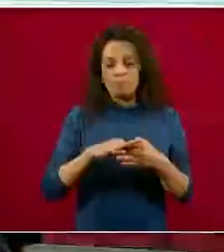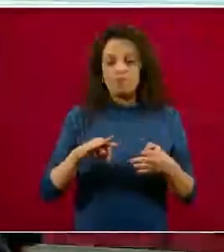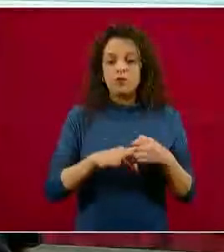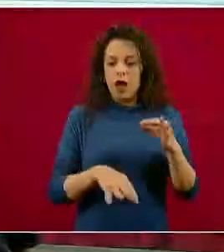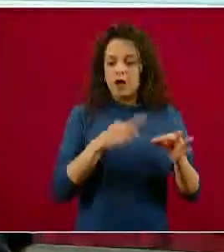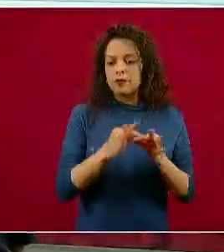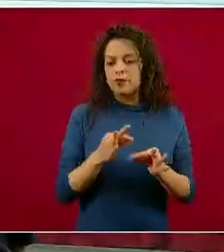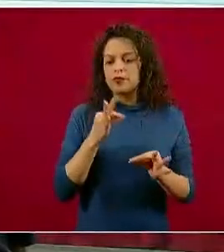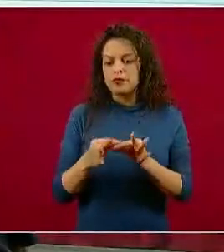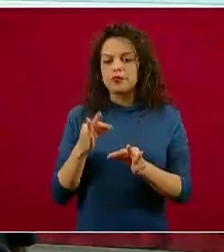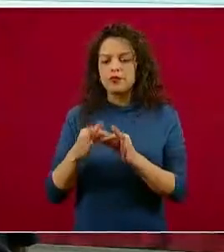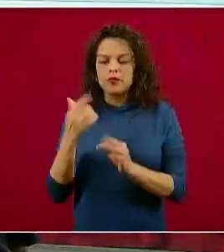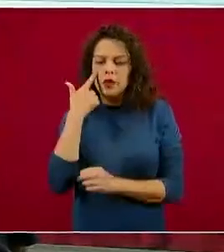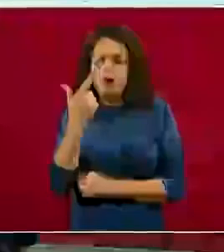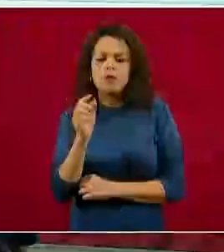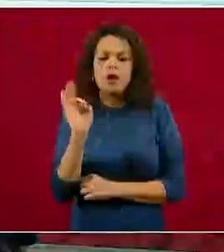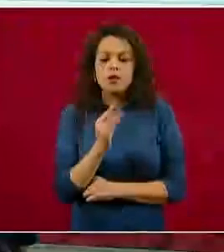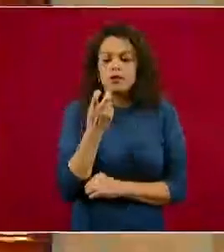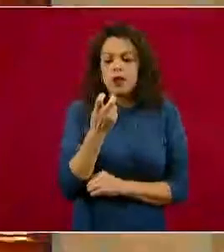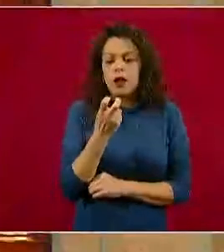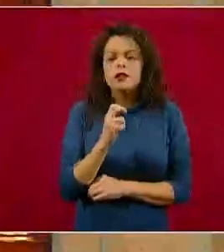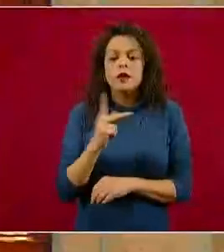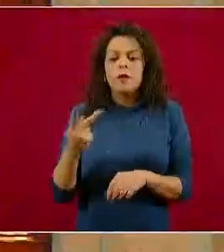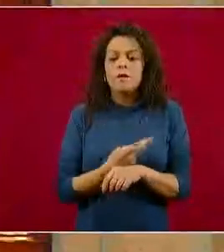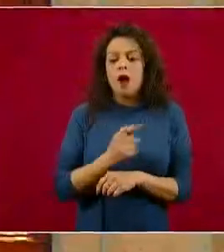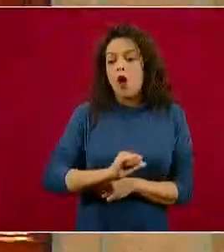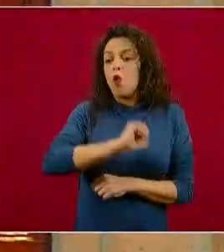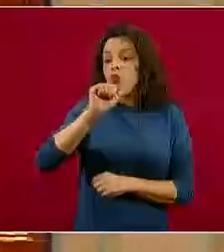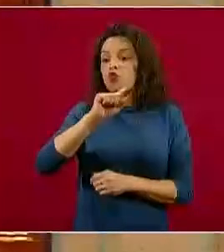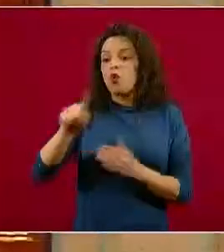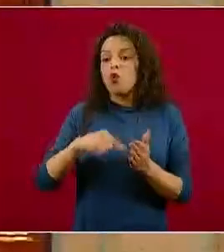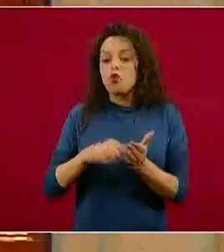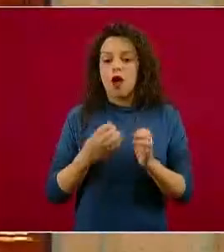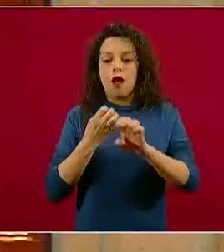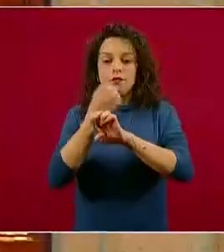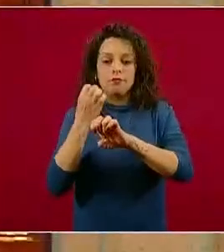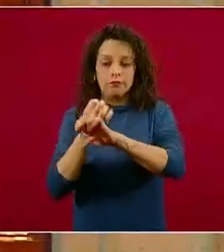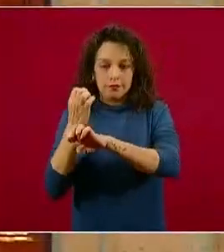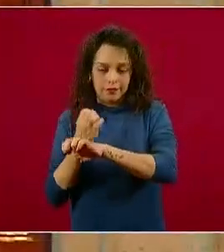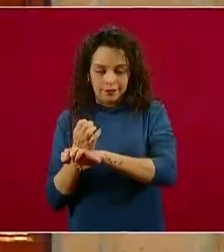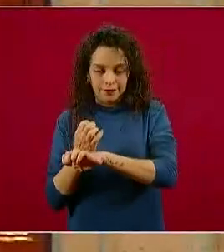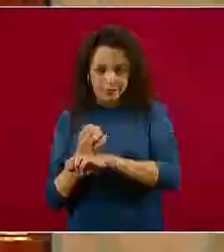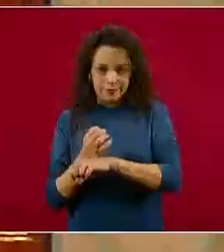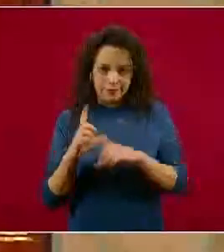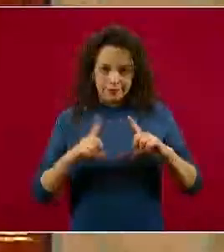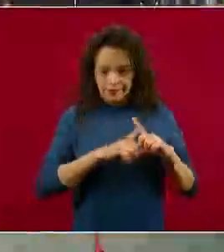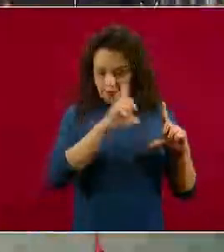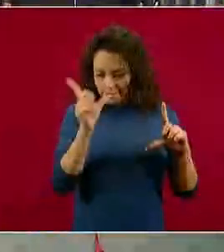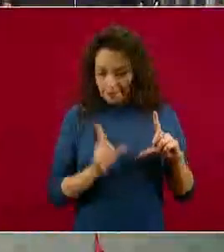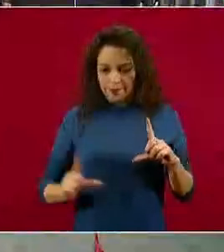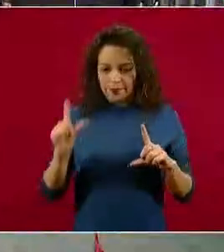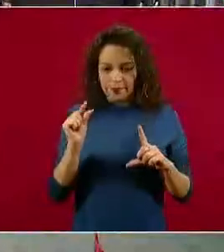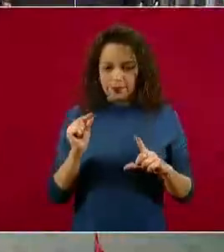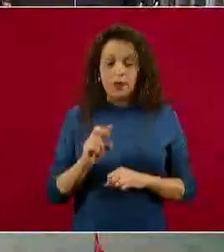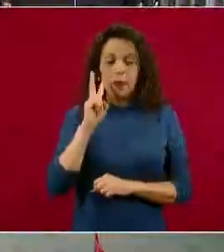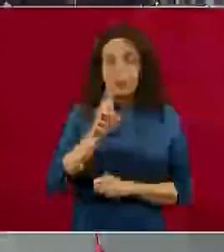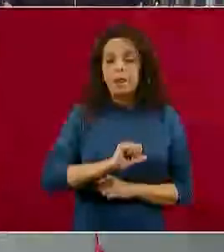si esto en su momento empieza a ocurrir en otras entidades federativas. Veamos la siguiente